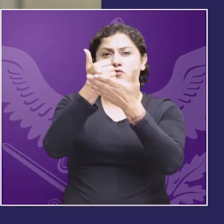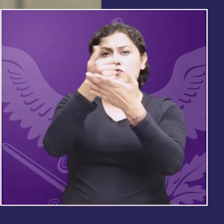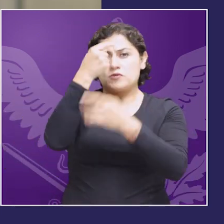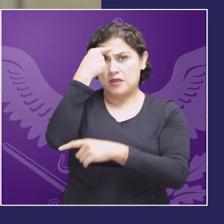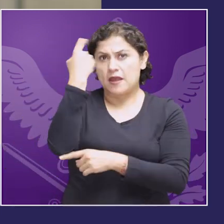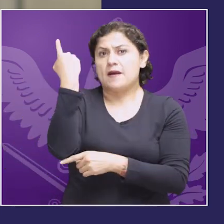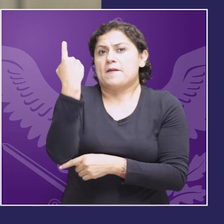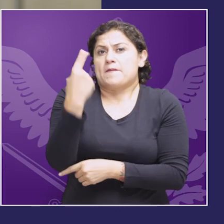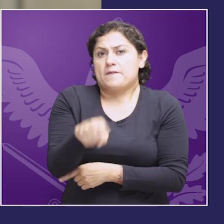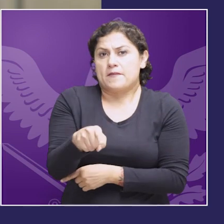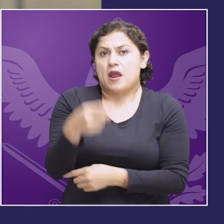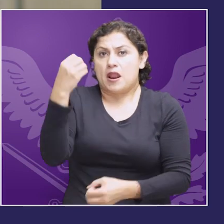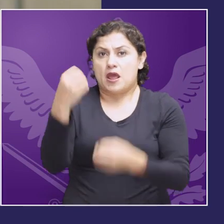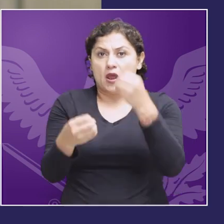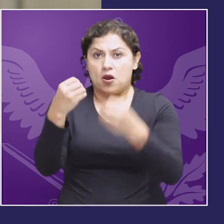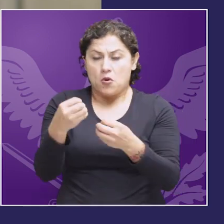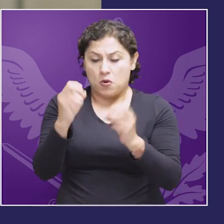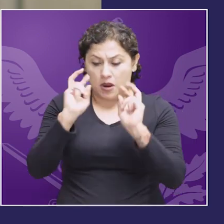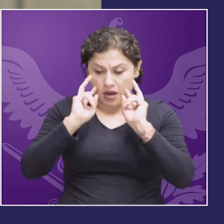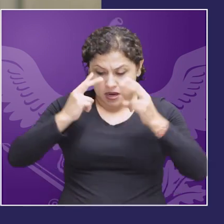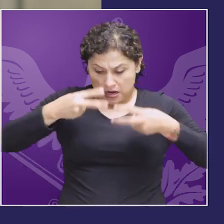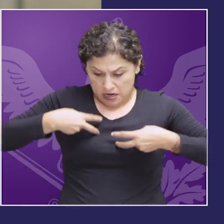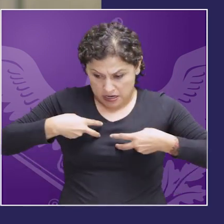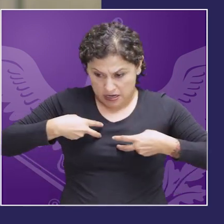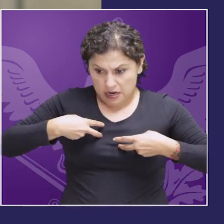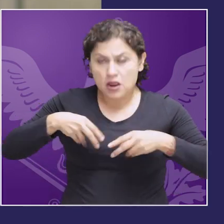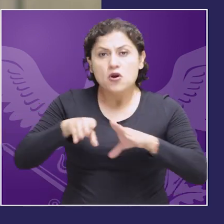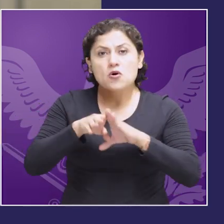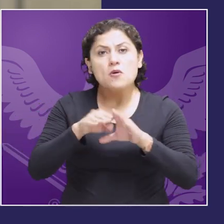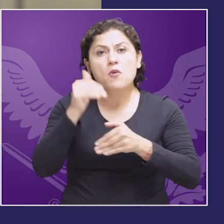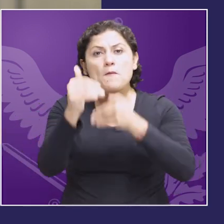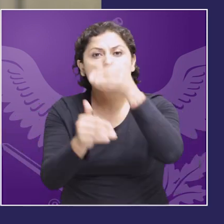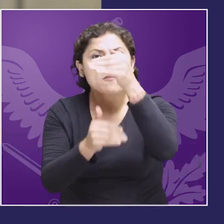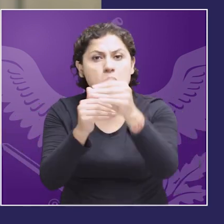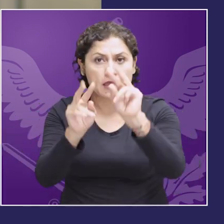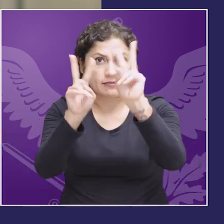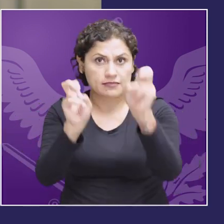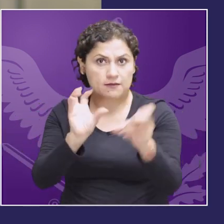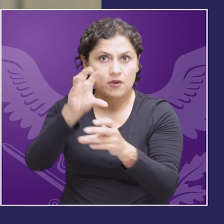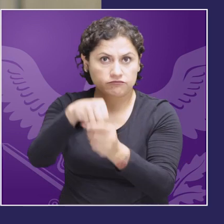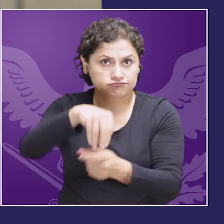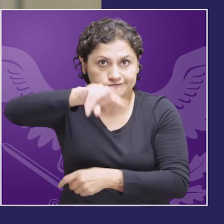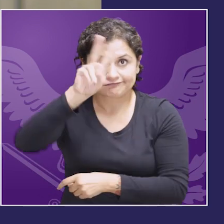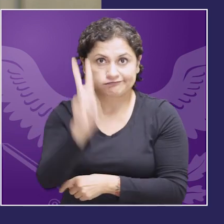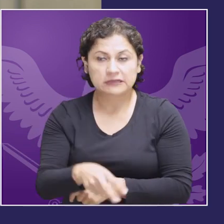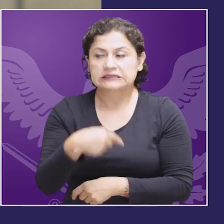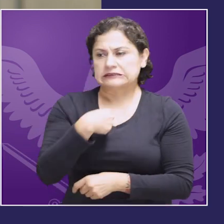tema. Yo creo que hay que buscar algunas motivaciones para los efectos de que hagan